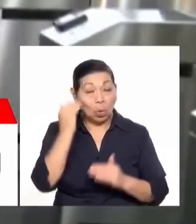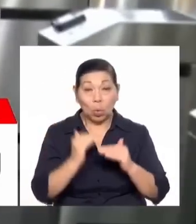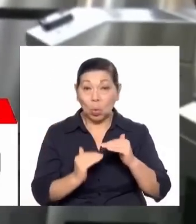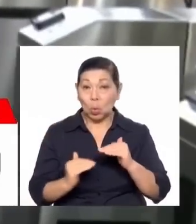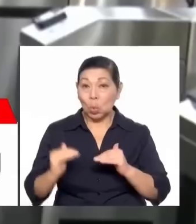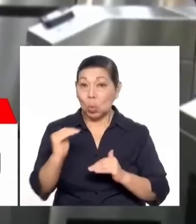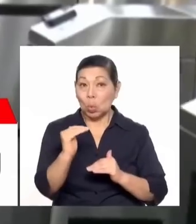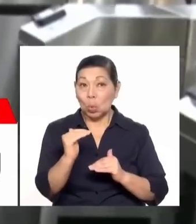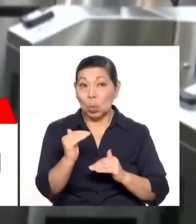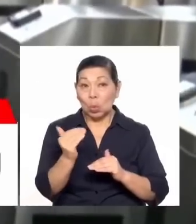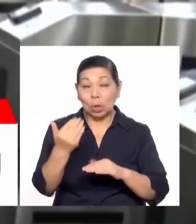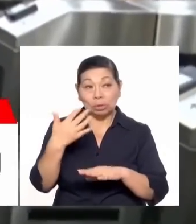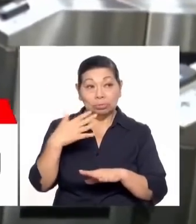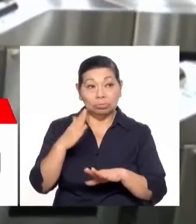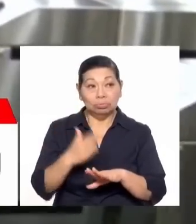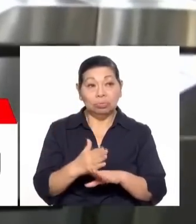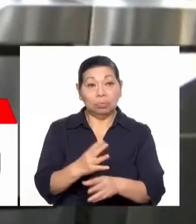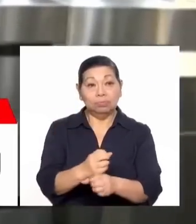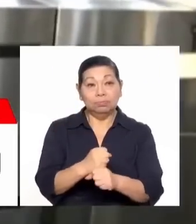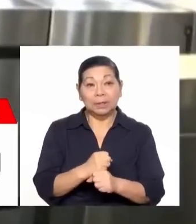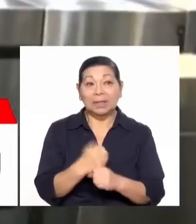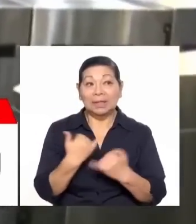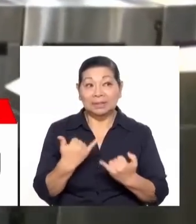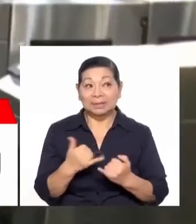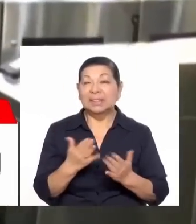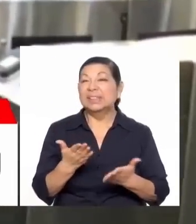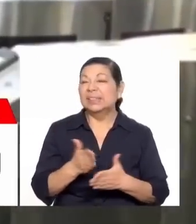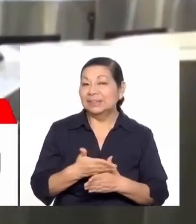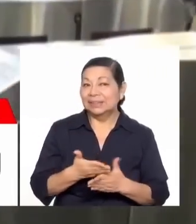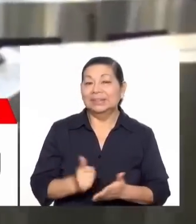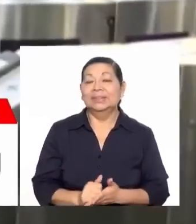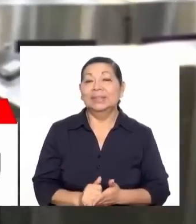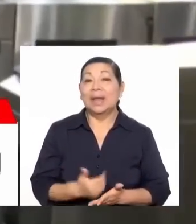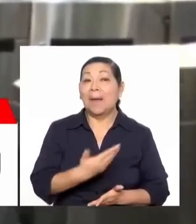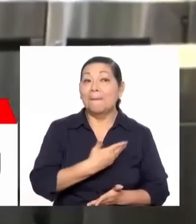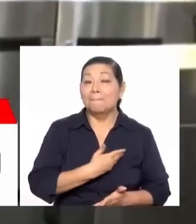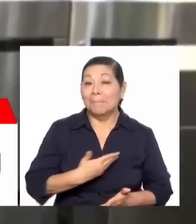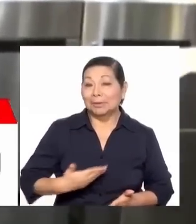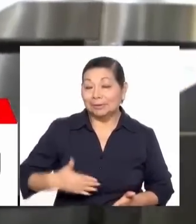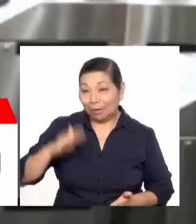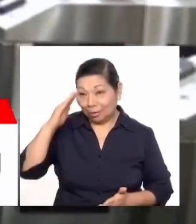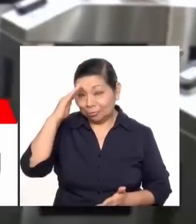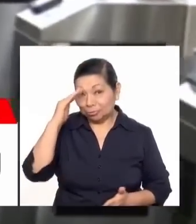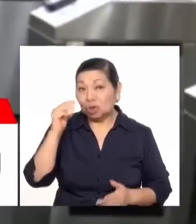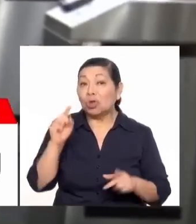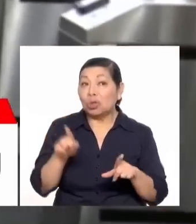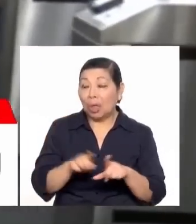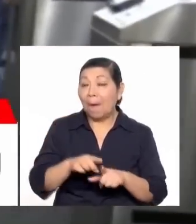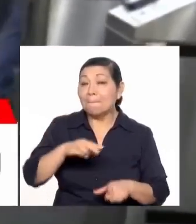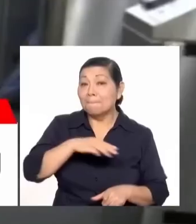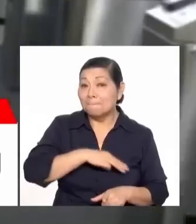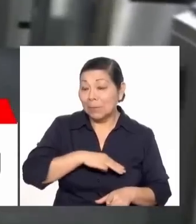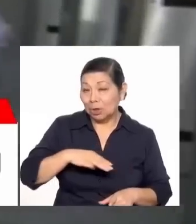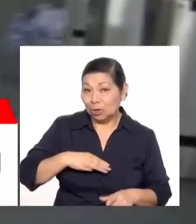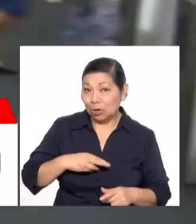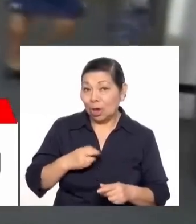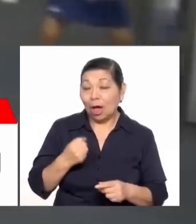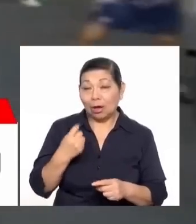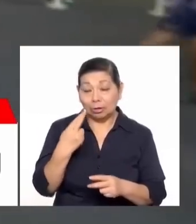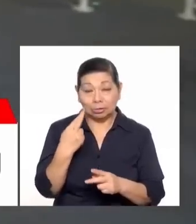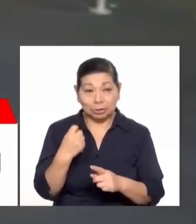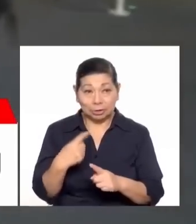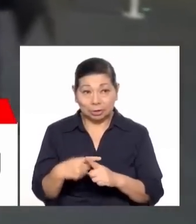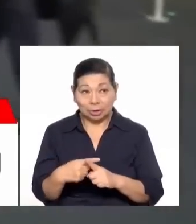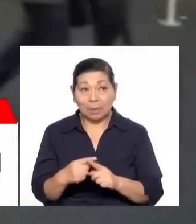nivel sobre desarrollo sostenible. Ahí va a participar, aparte de la presidenta Dina Boluarte, también la ministra de Relaciones